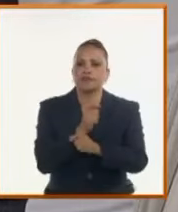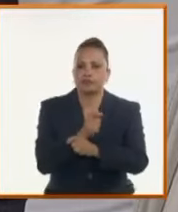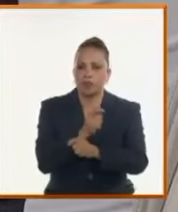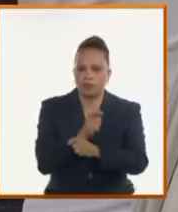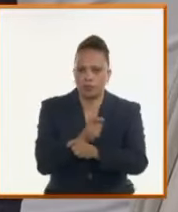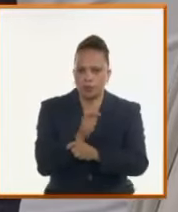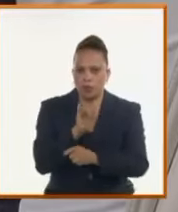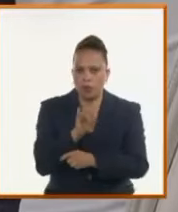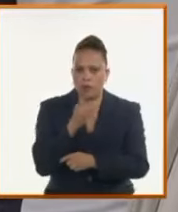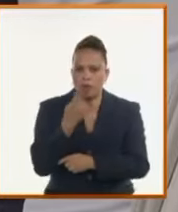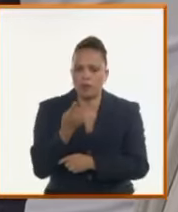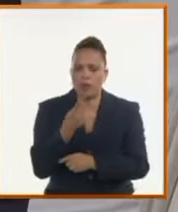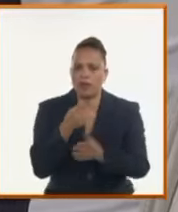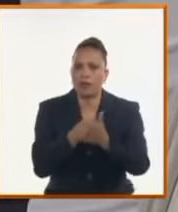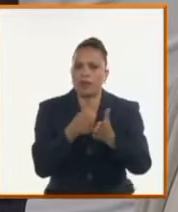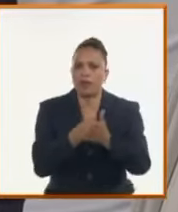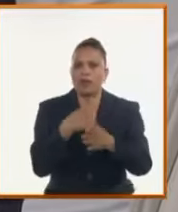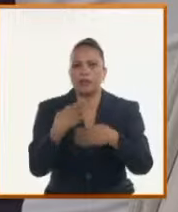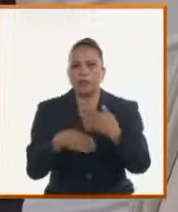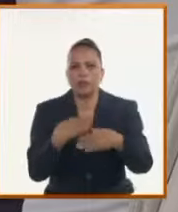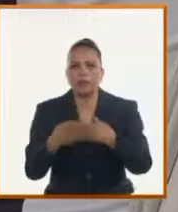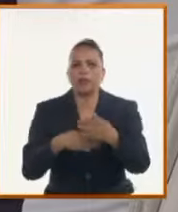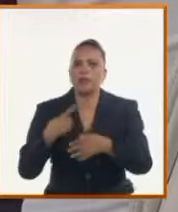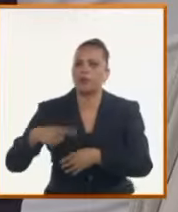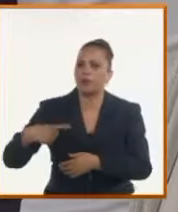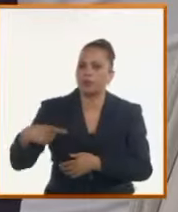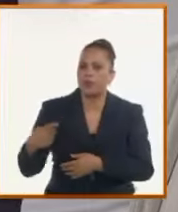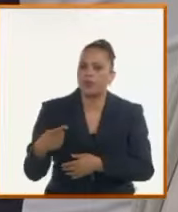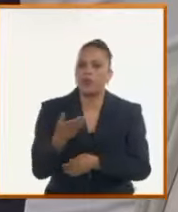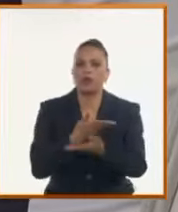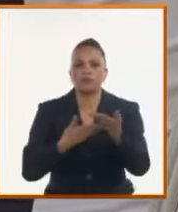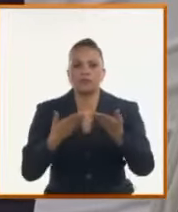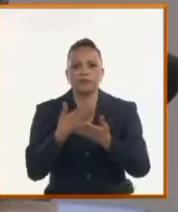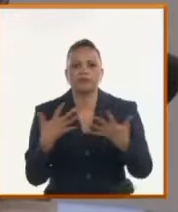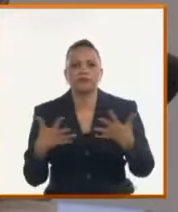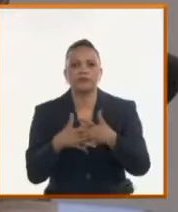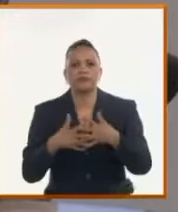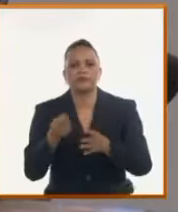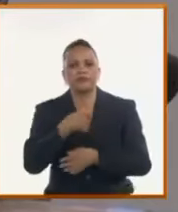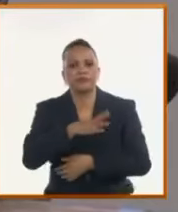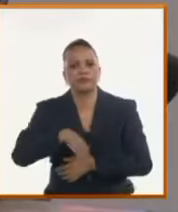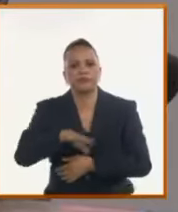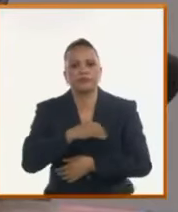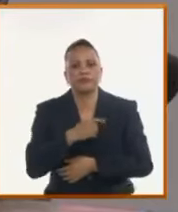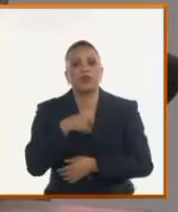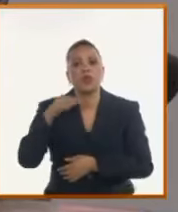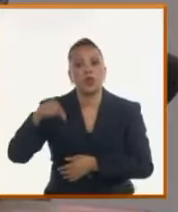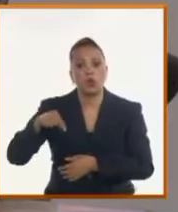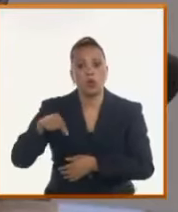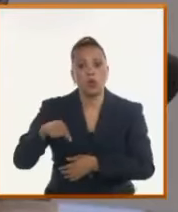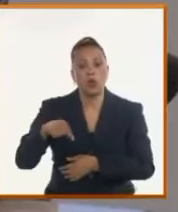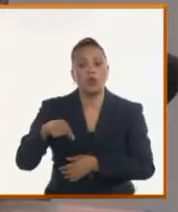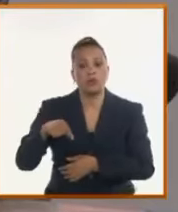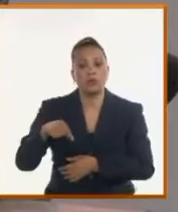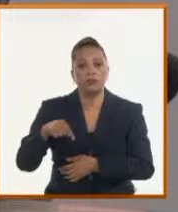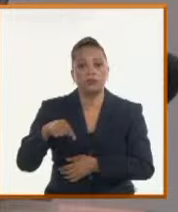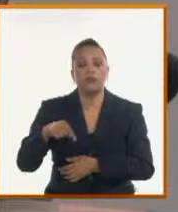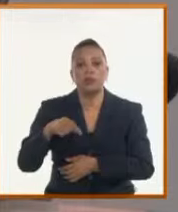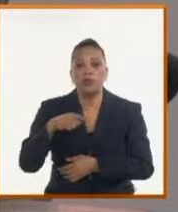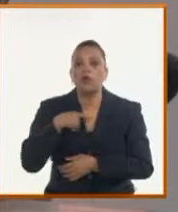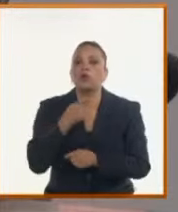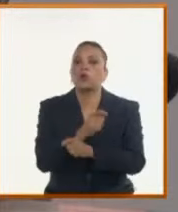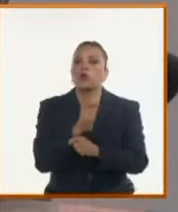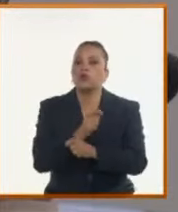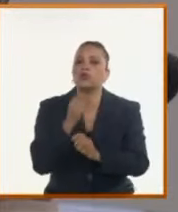para para enfrentar ese desafío de todos los días lidiar con con los pasajeros hoy nosotros tenemos curso de capacitación y